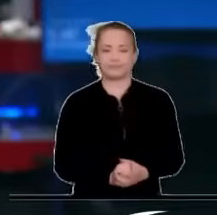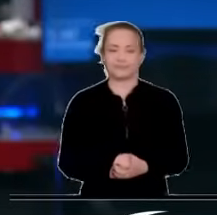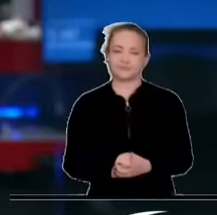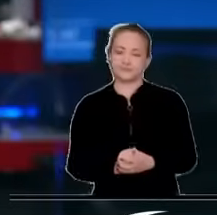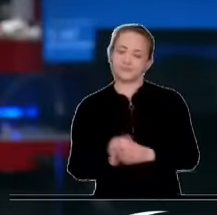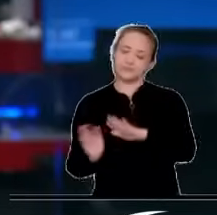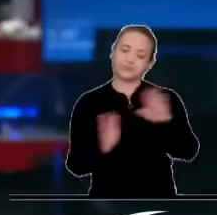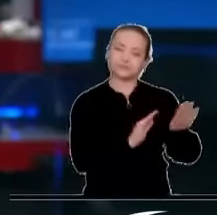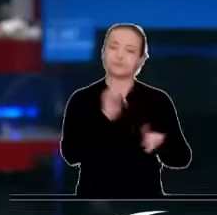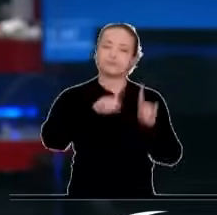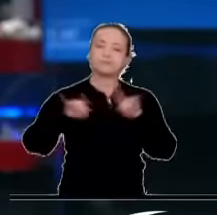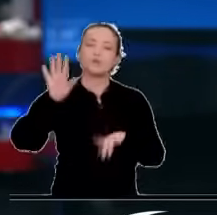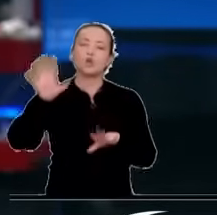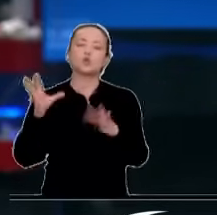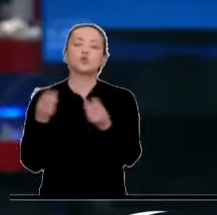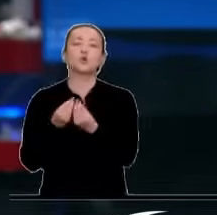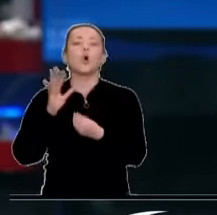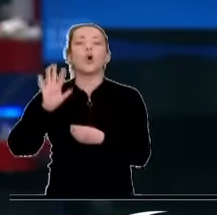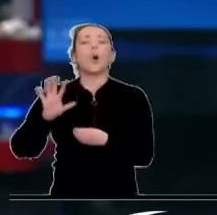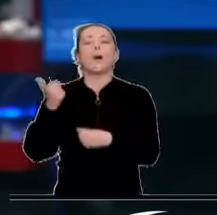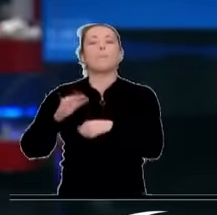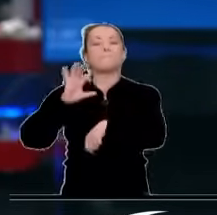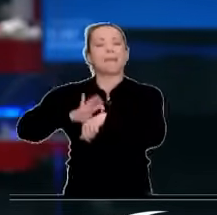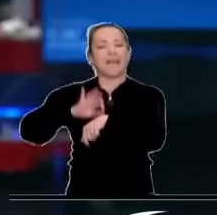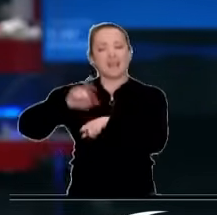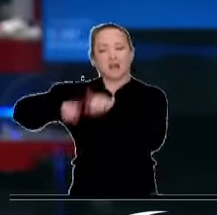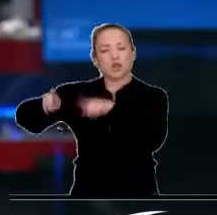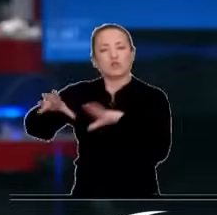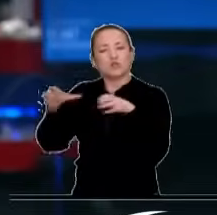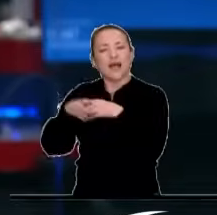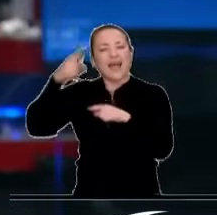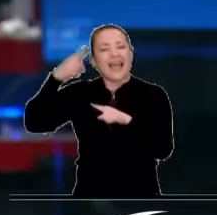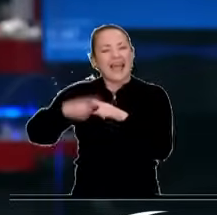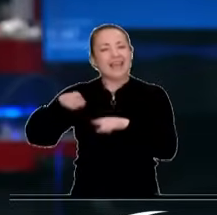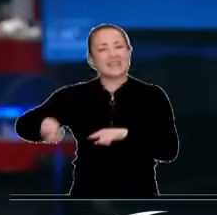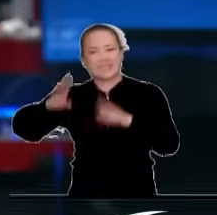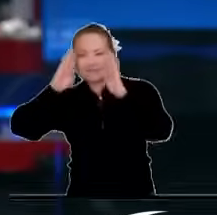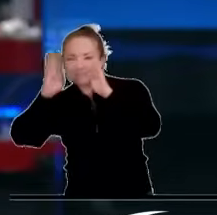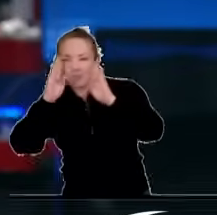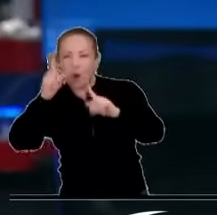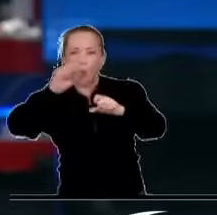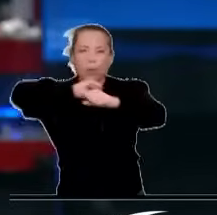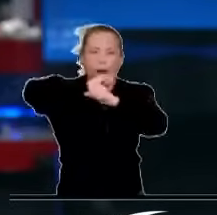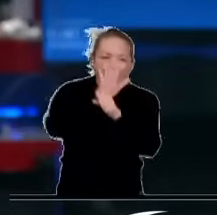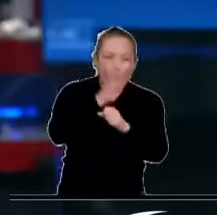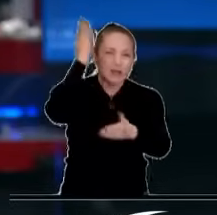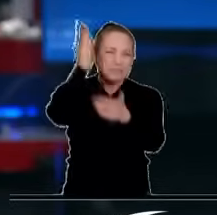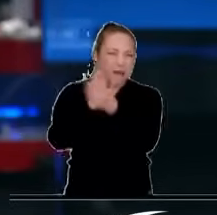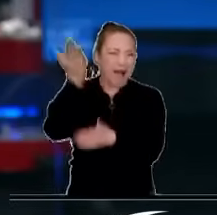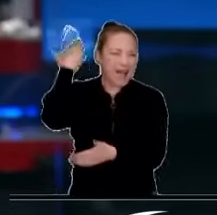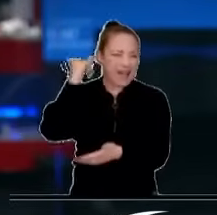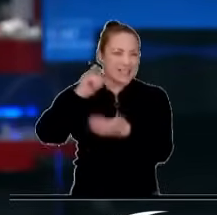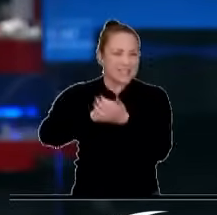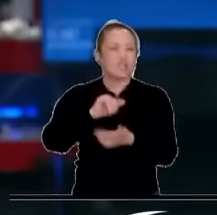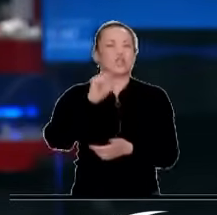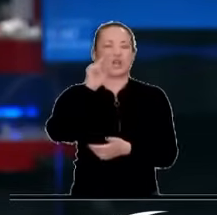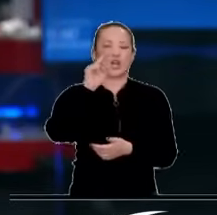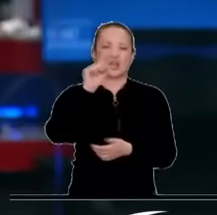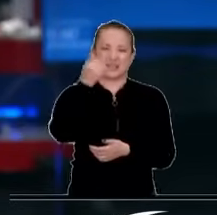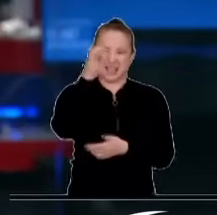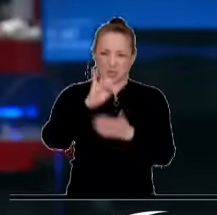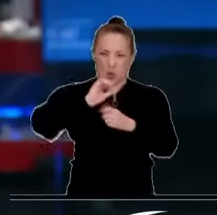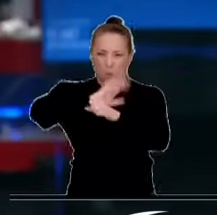Algunas sociedades médicas del país que estuvieron en primera línea de atención durante la pandemia por el COVID-19 rechazaron las